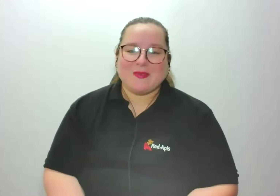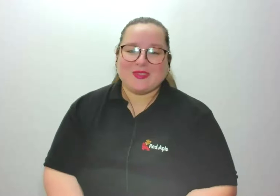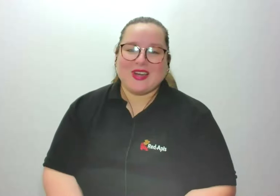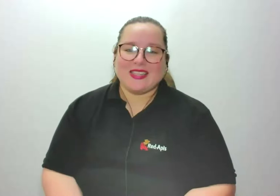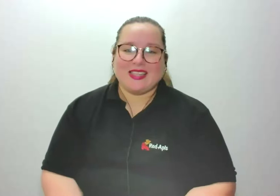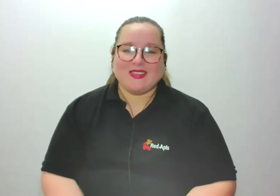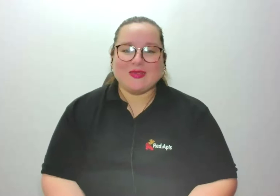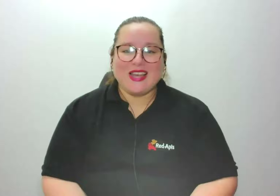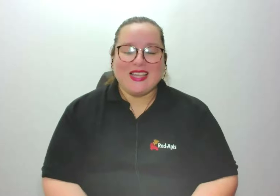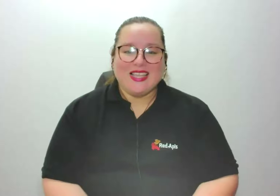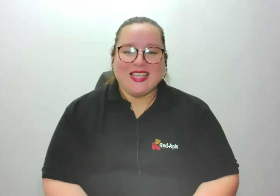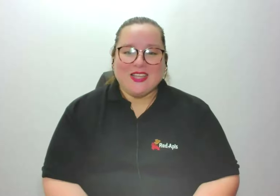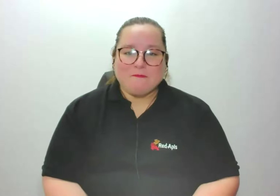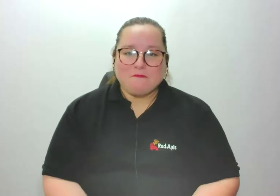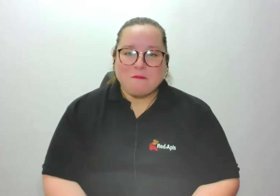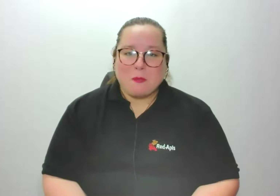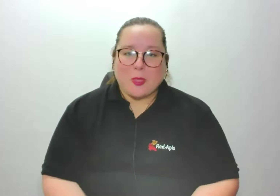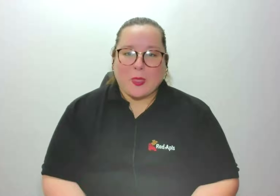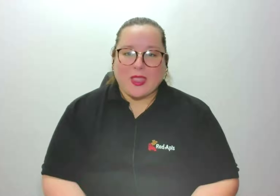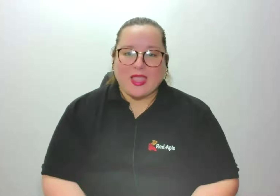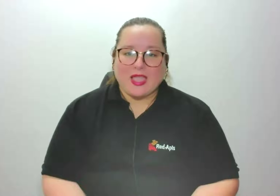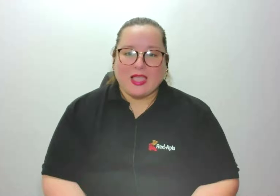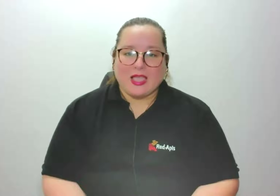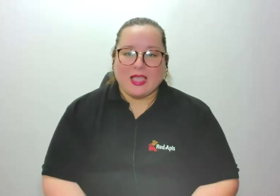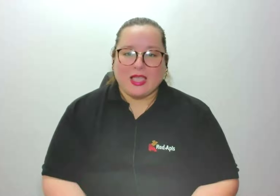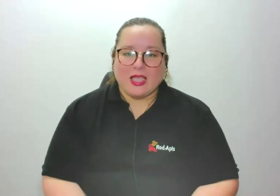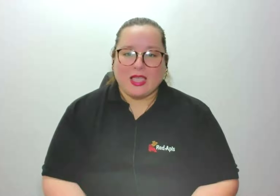soy una persona, una artista visual.